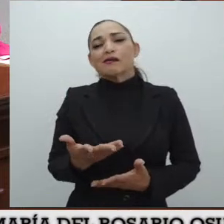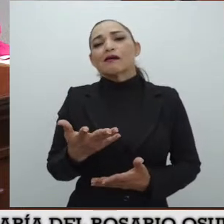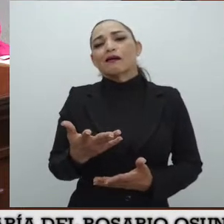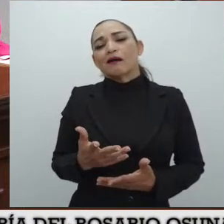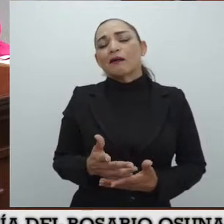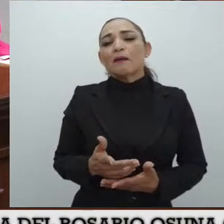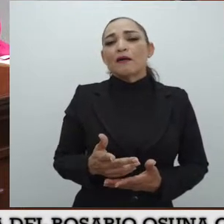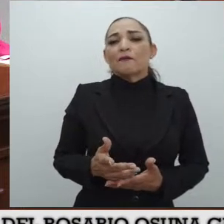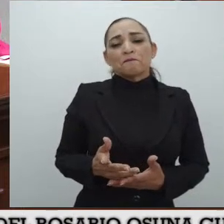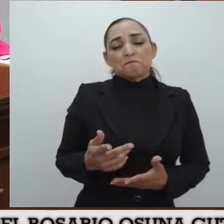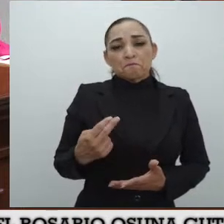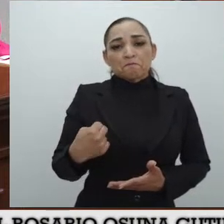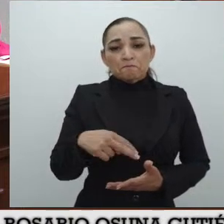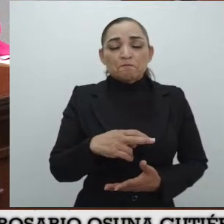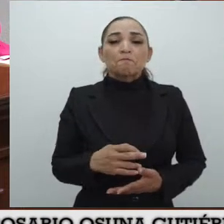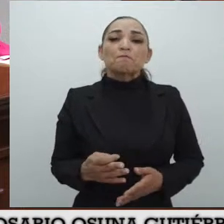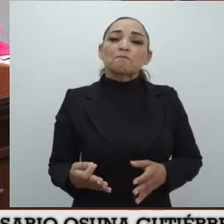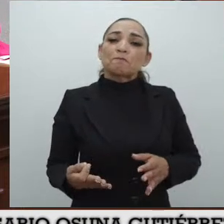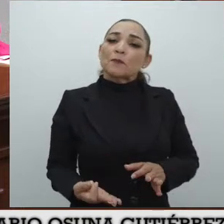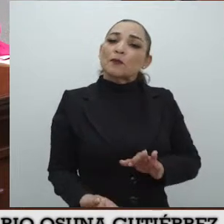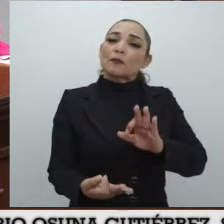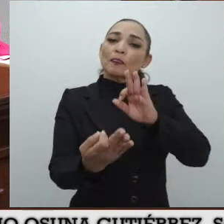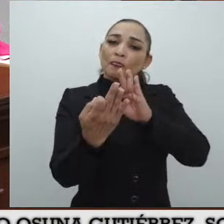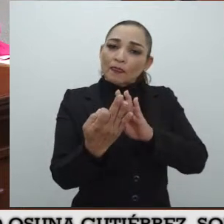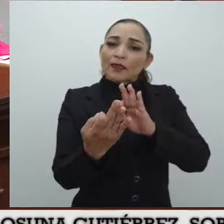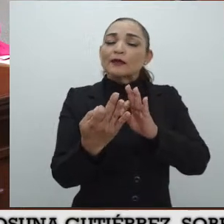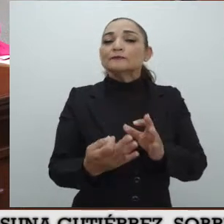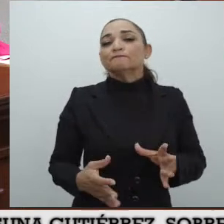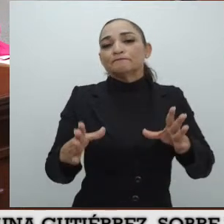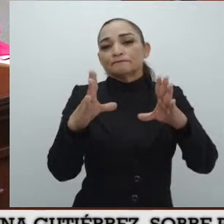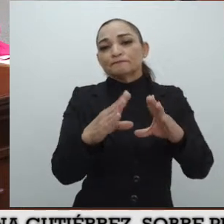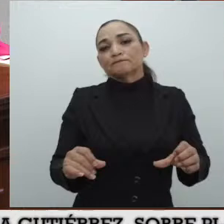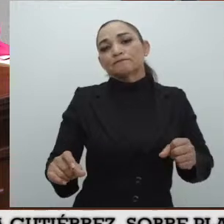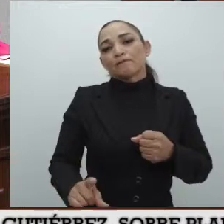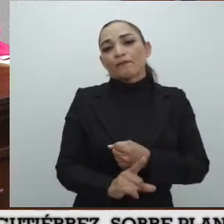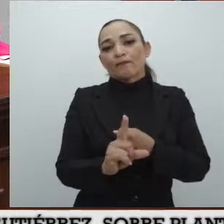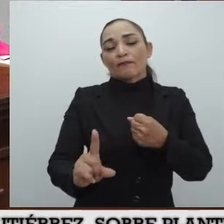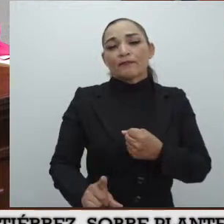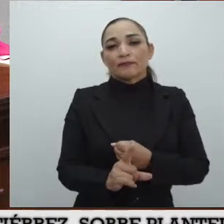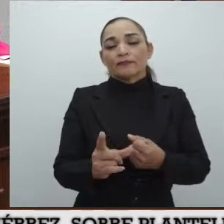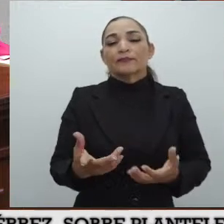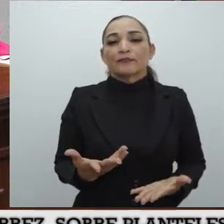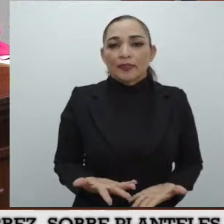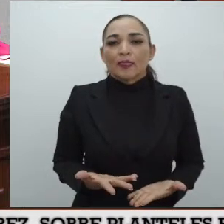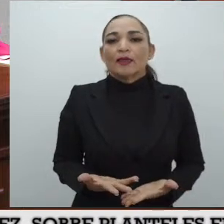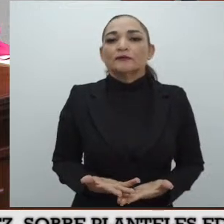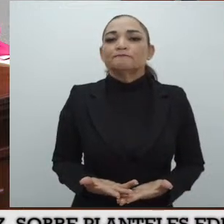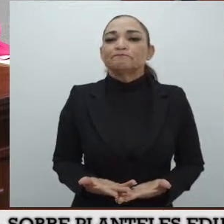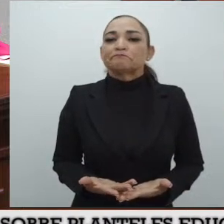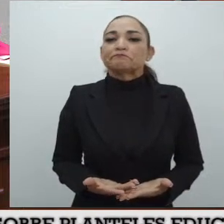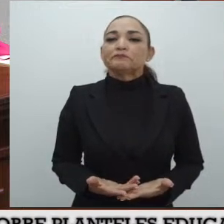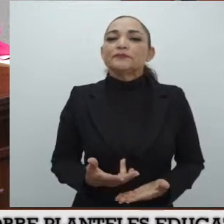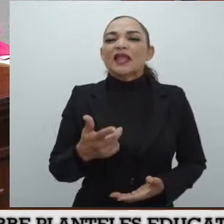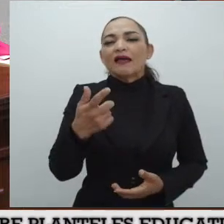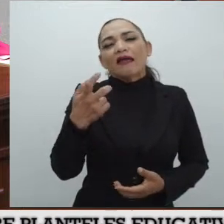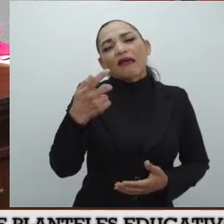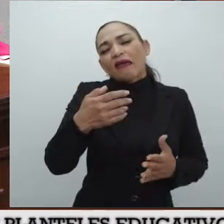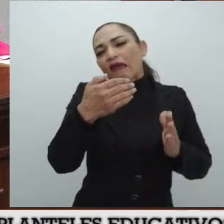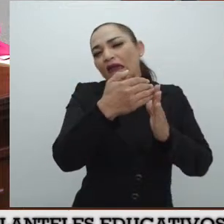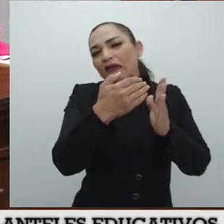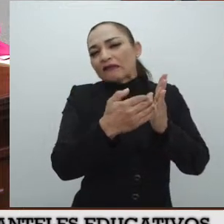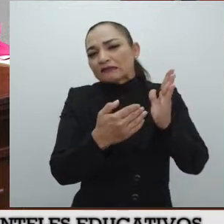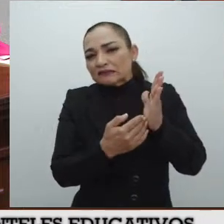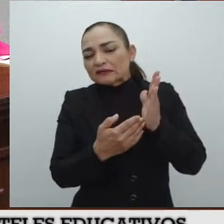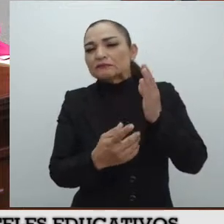estos problemas. Por eso me parece que estas dificultades que está